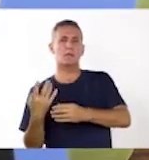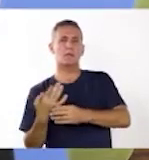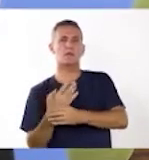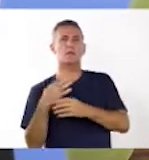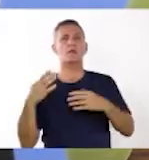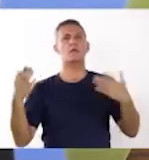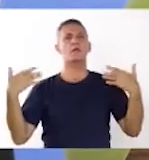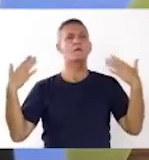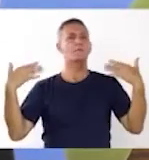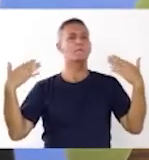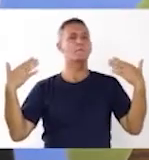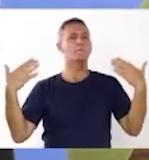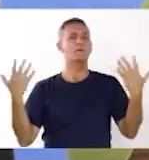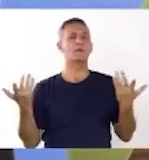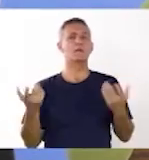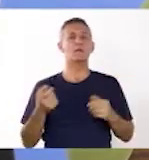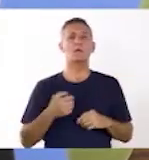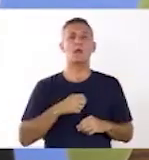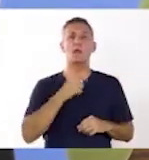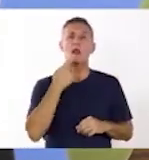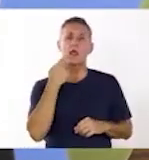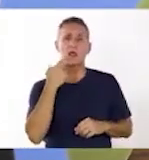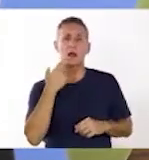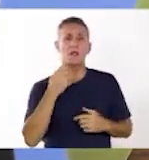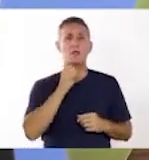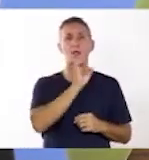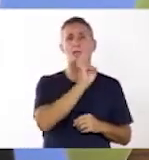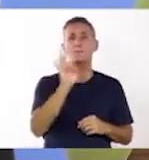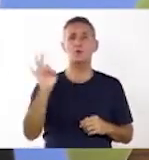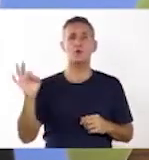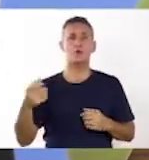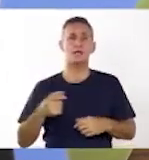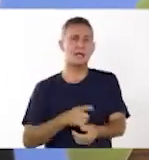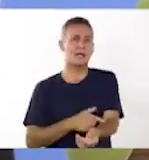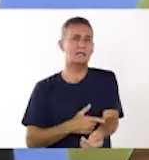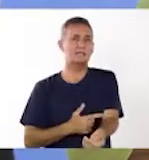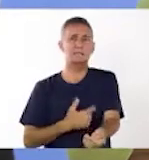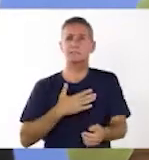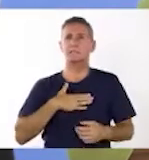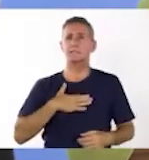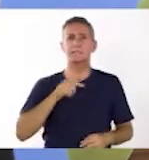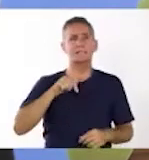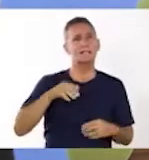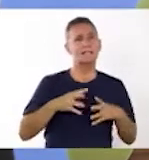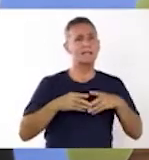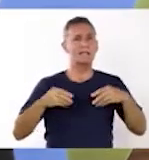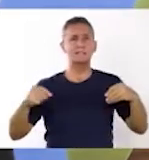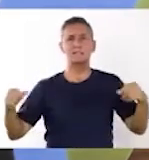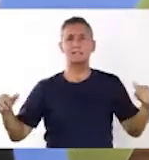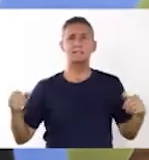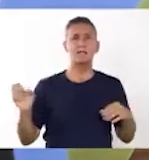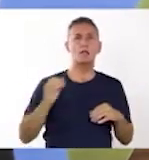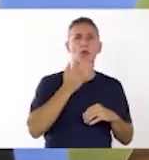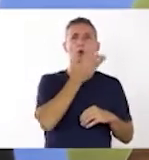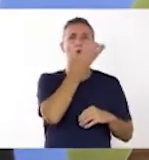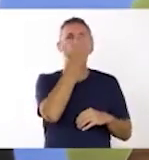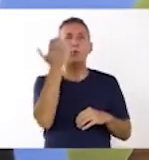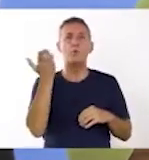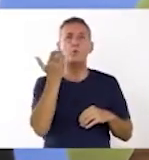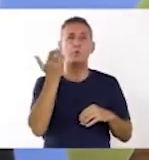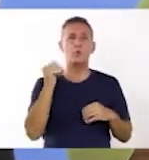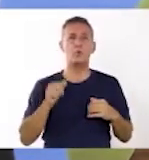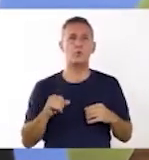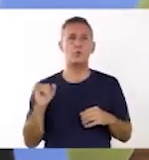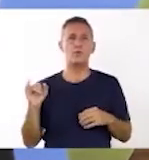estío. Estío, ustedes saben que es verano. Mi lengua y cada molécula de mi sangre nacieron aquí. De esta tierra y de